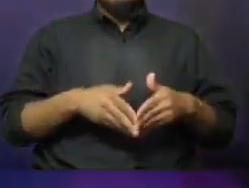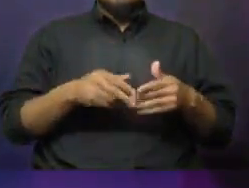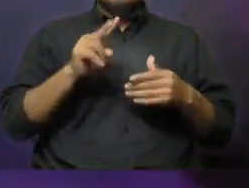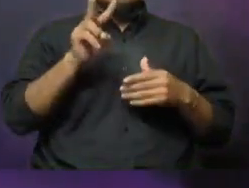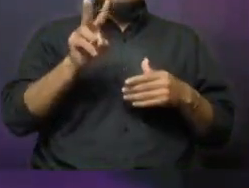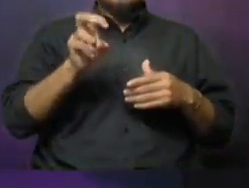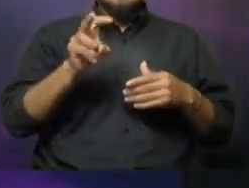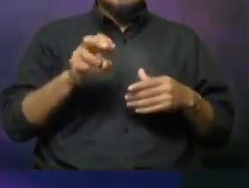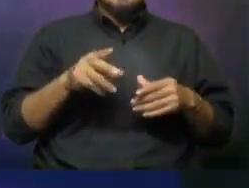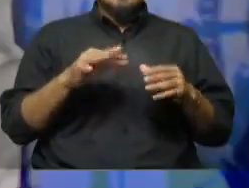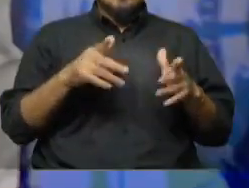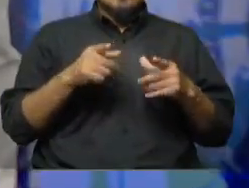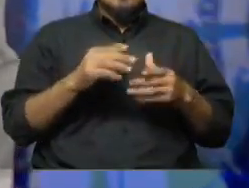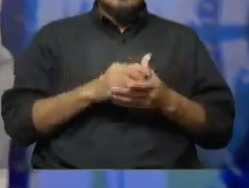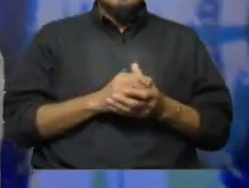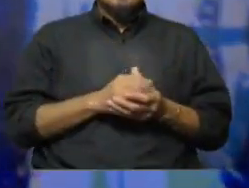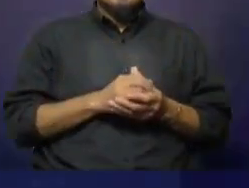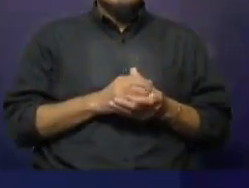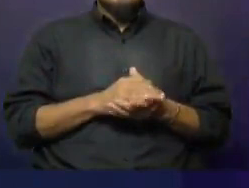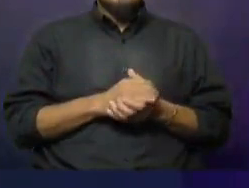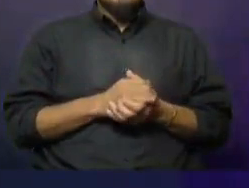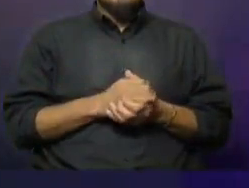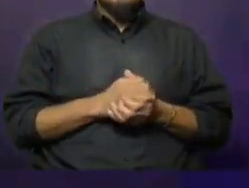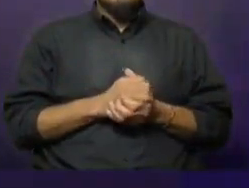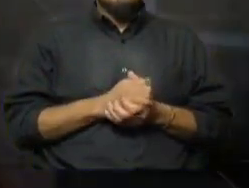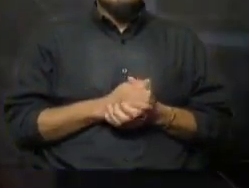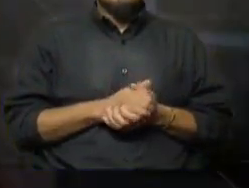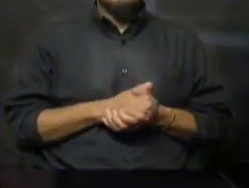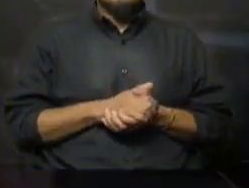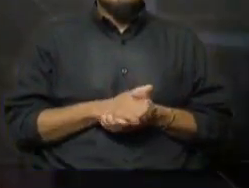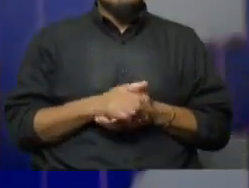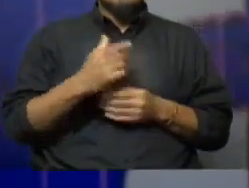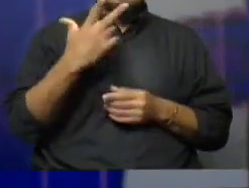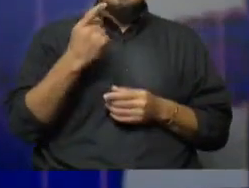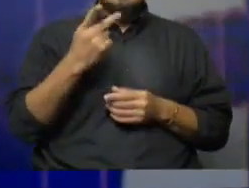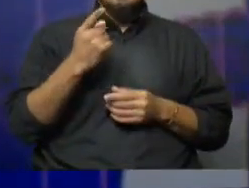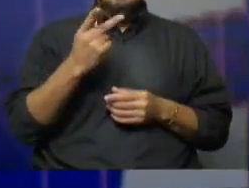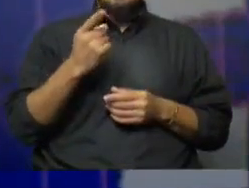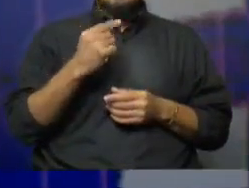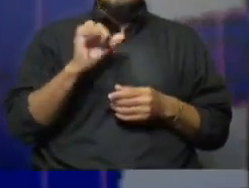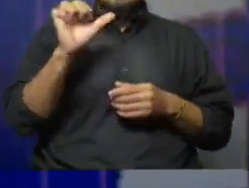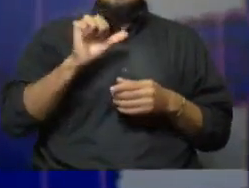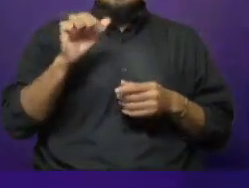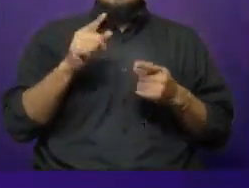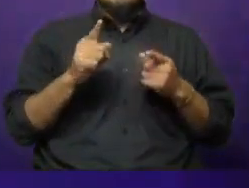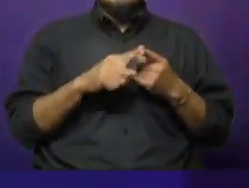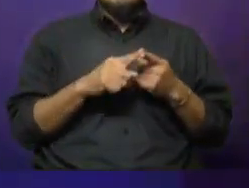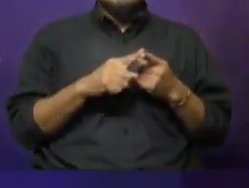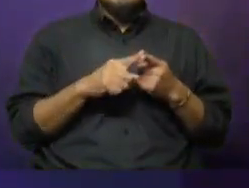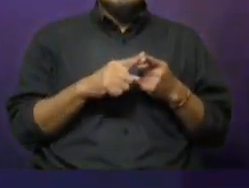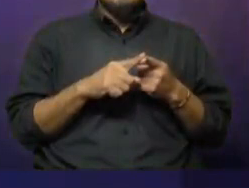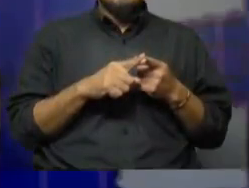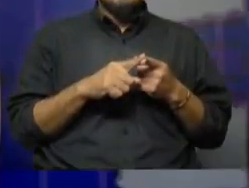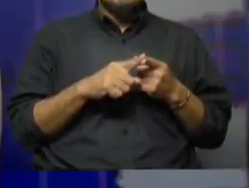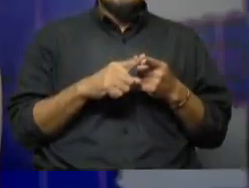y por ahí anda la cosa. Perfecto. Capaz que se suma alguna más en la trayectoria. Y el 31 de enero, como dijimos, se lanza Frutos de Estación. Frutos de Estación. Sí, que estaremos